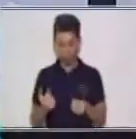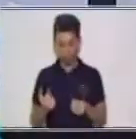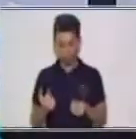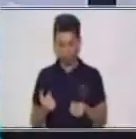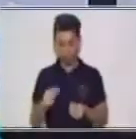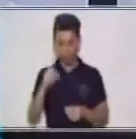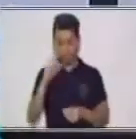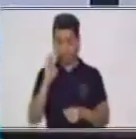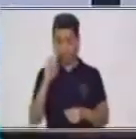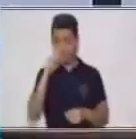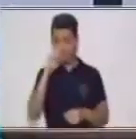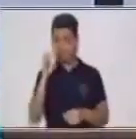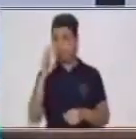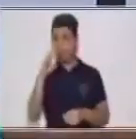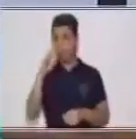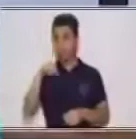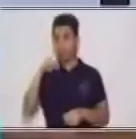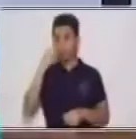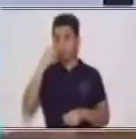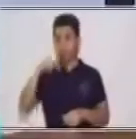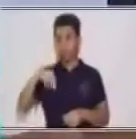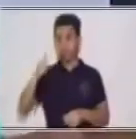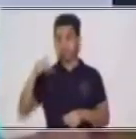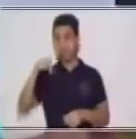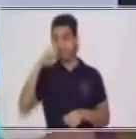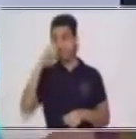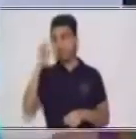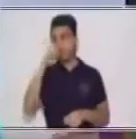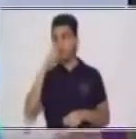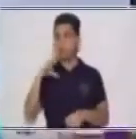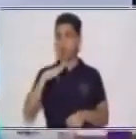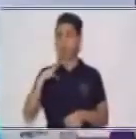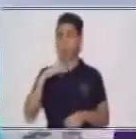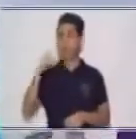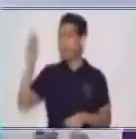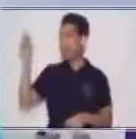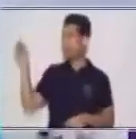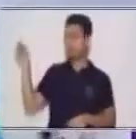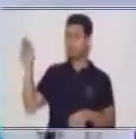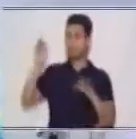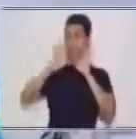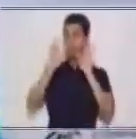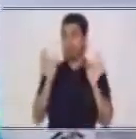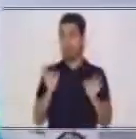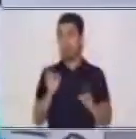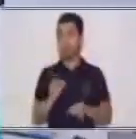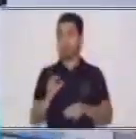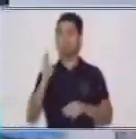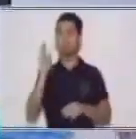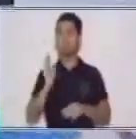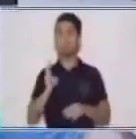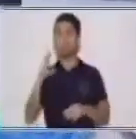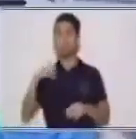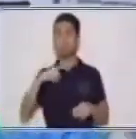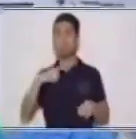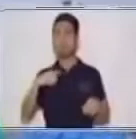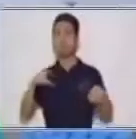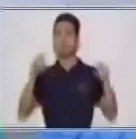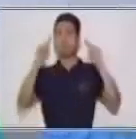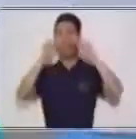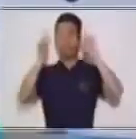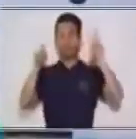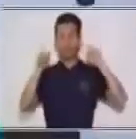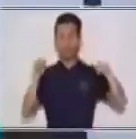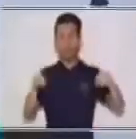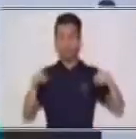formada con este formato. Vean, va a tener esta forma. Va a estar encerrada entre llaves, corchetes